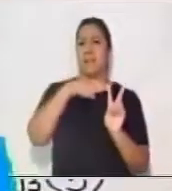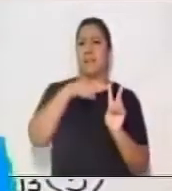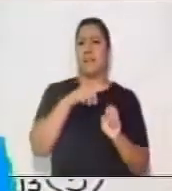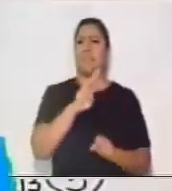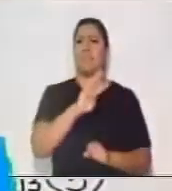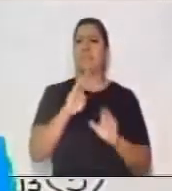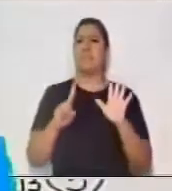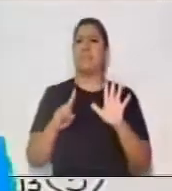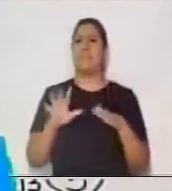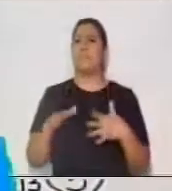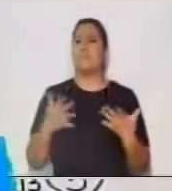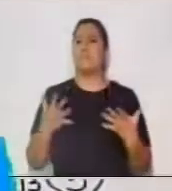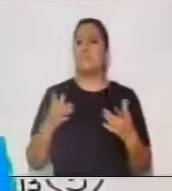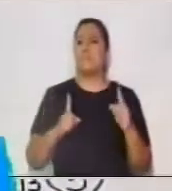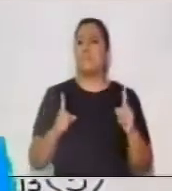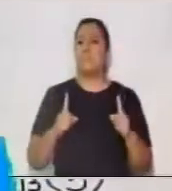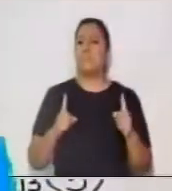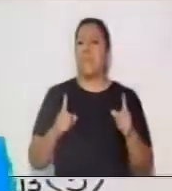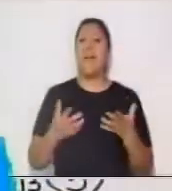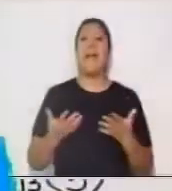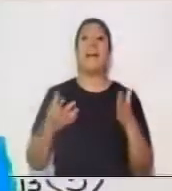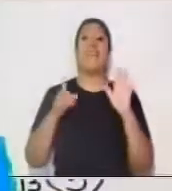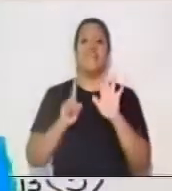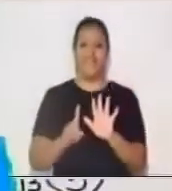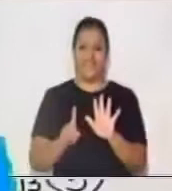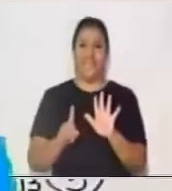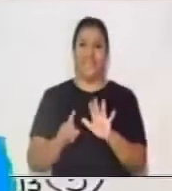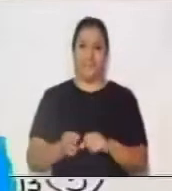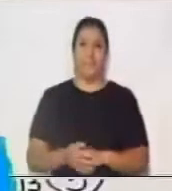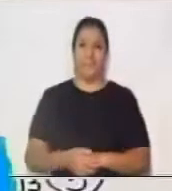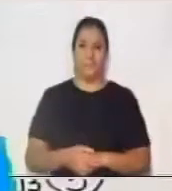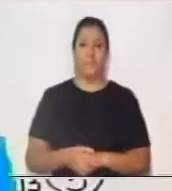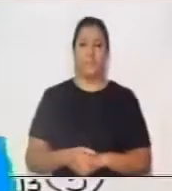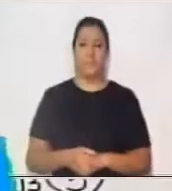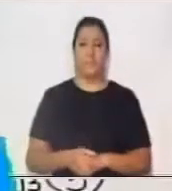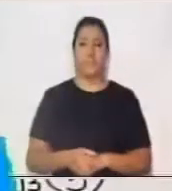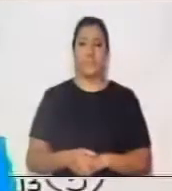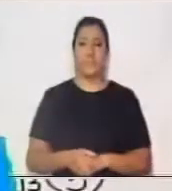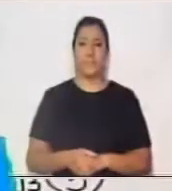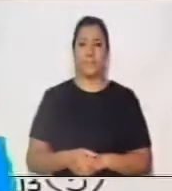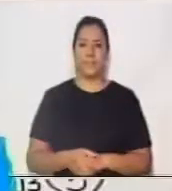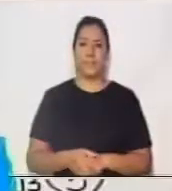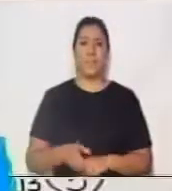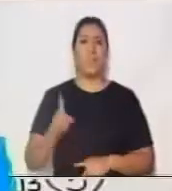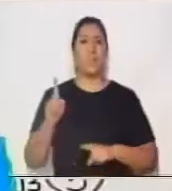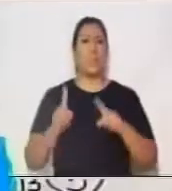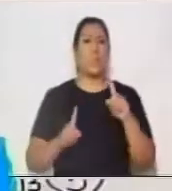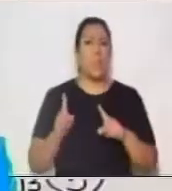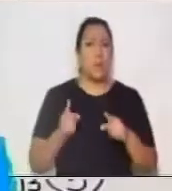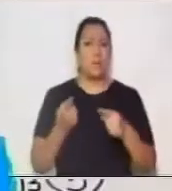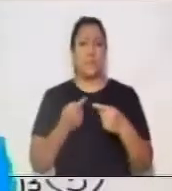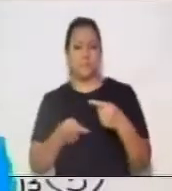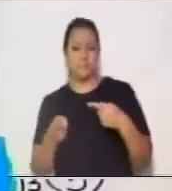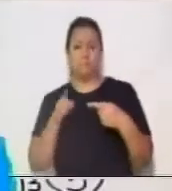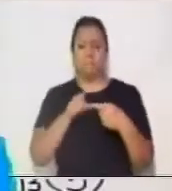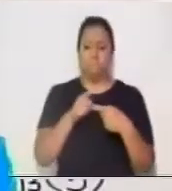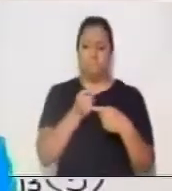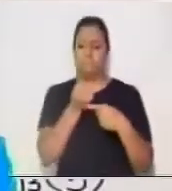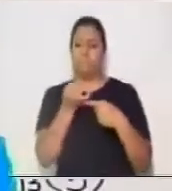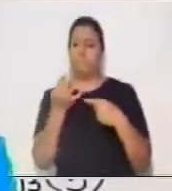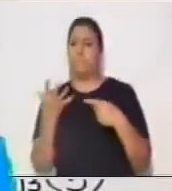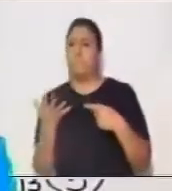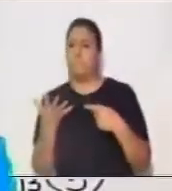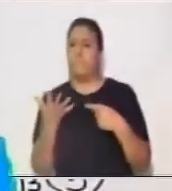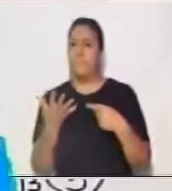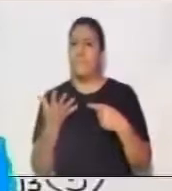Vender todas estas bolsas carísimas, vender tus vestidos. Y, no sé, hasta vender la casa. ¿Vender?